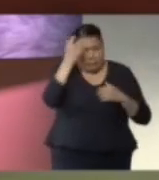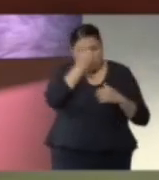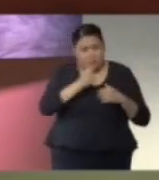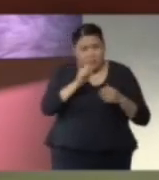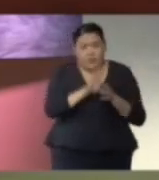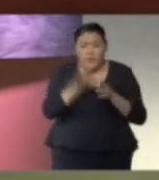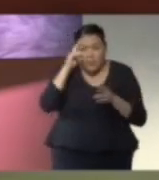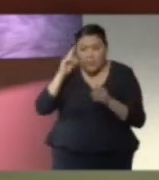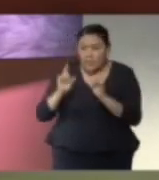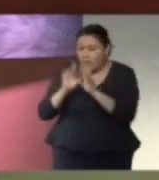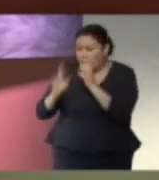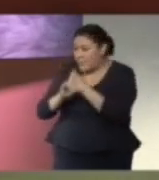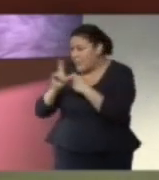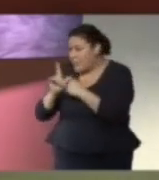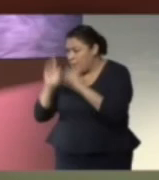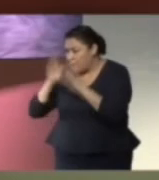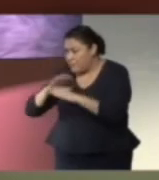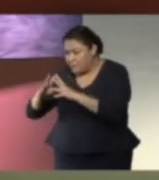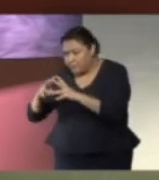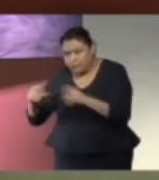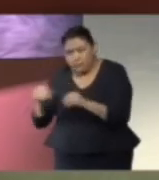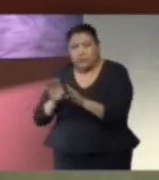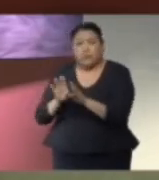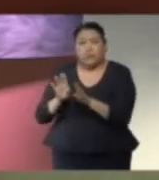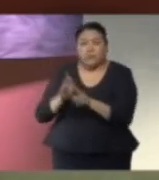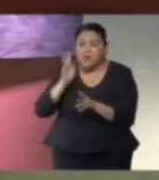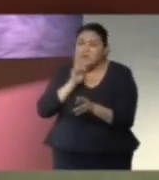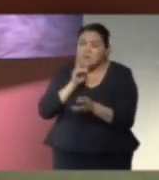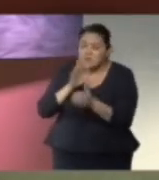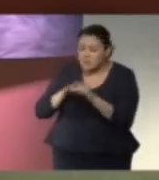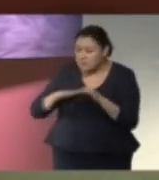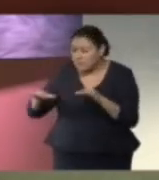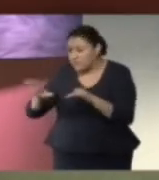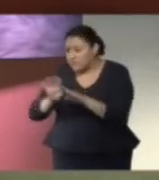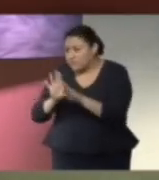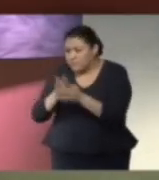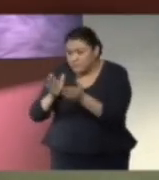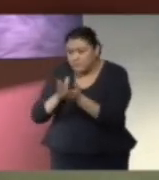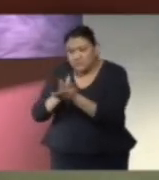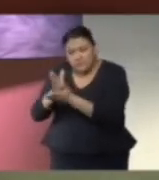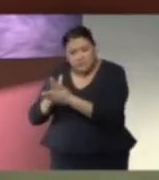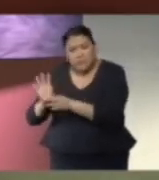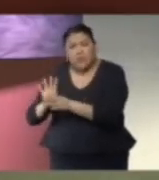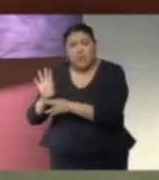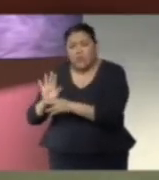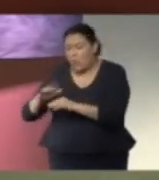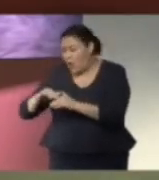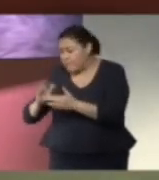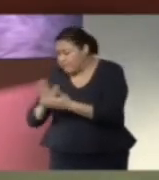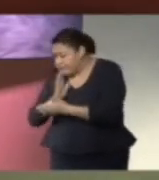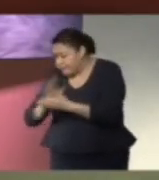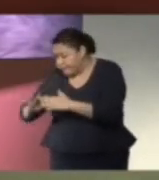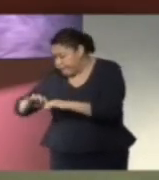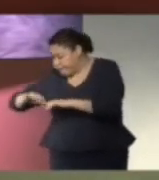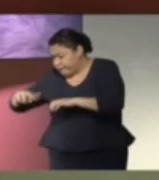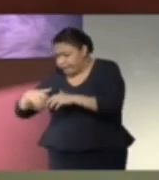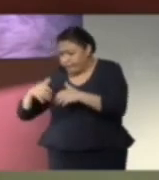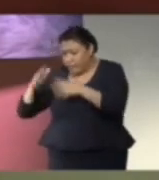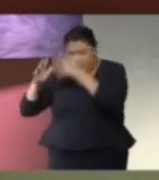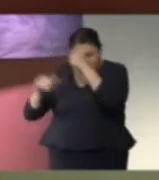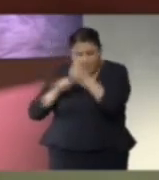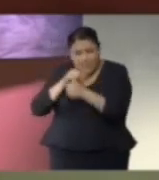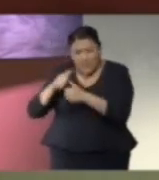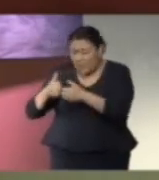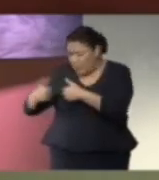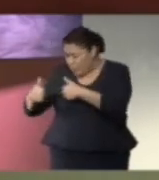fundamental para también ir encontrando los puntos débiles de las comunidades, entender cuáles son las divisiones preexistentes y sobre